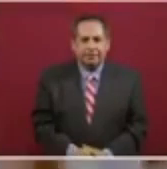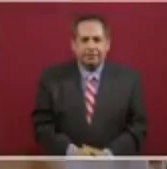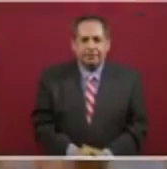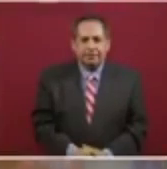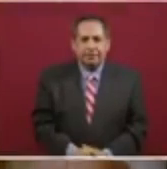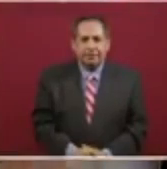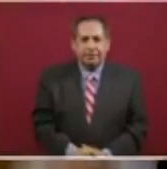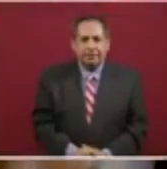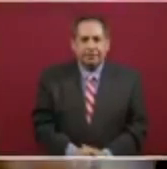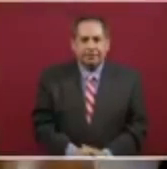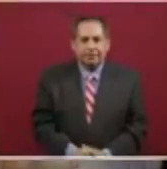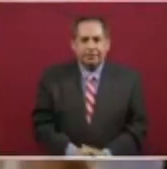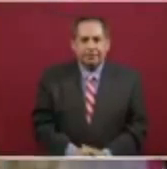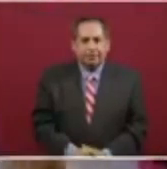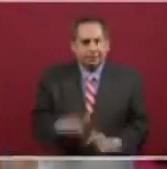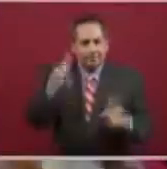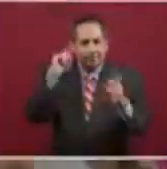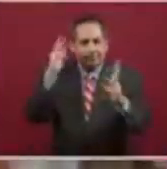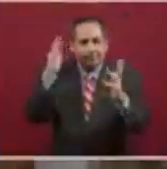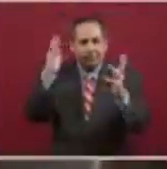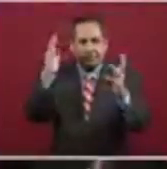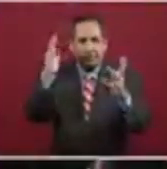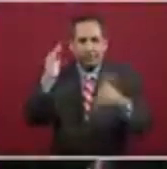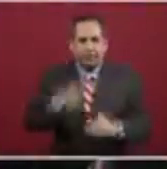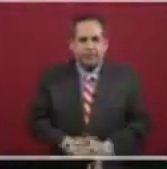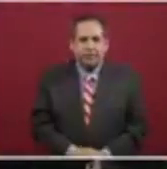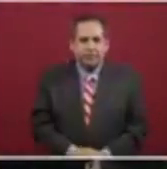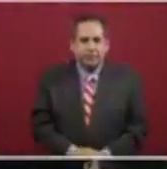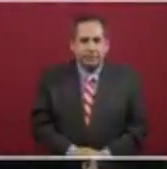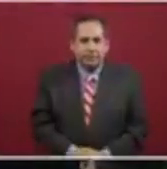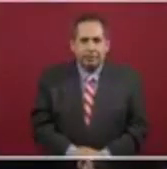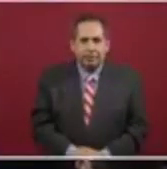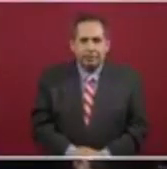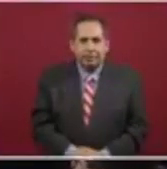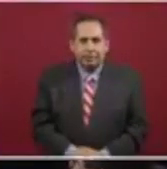Que se escuche fuerte ese aplauso para todas las madres en este día.